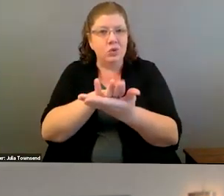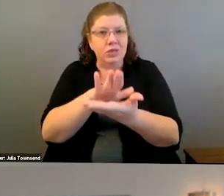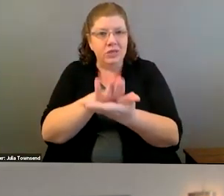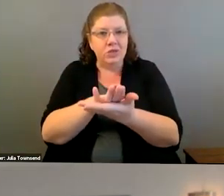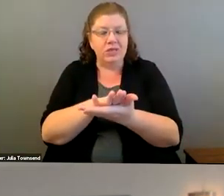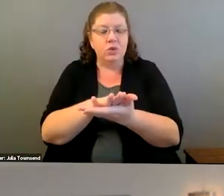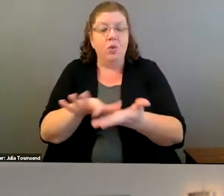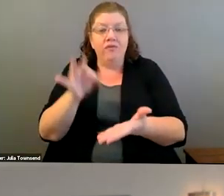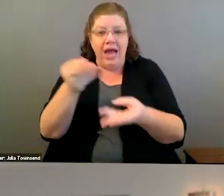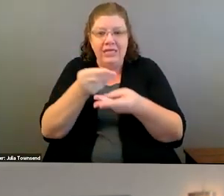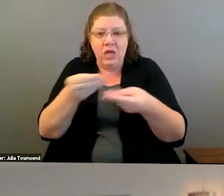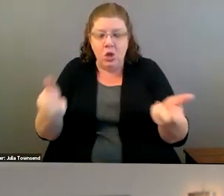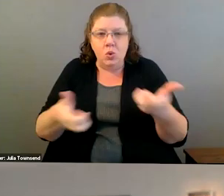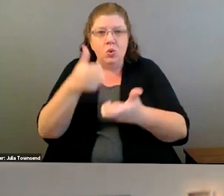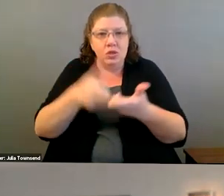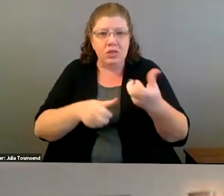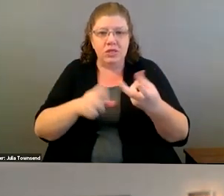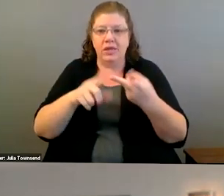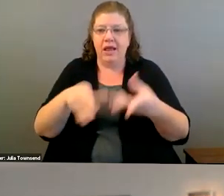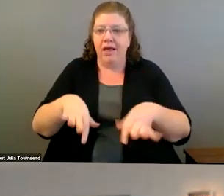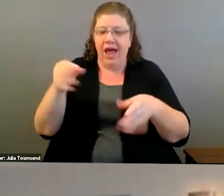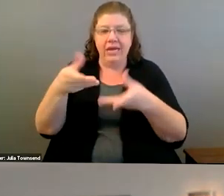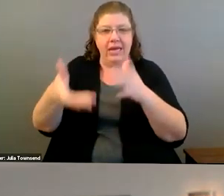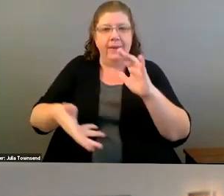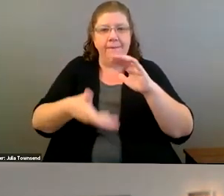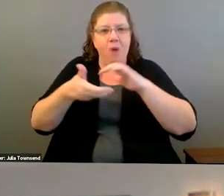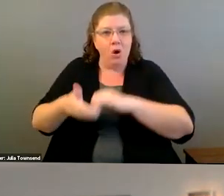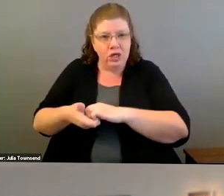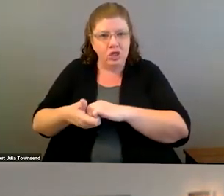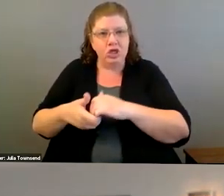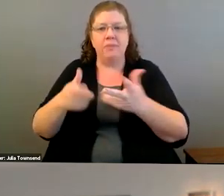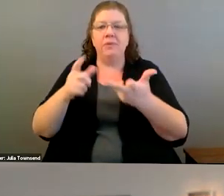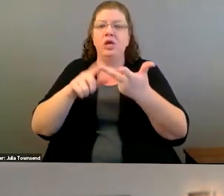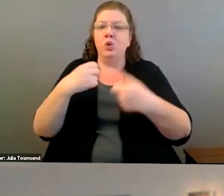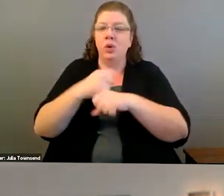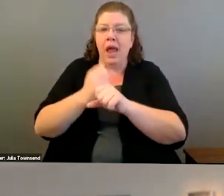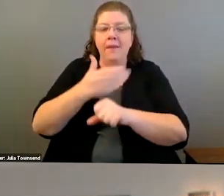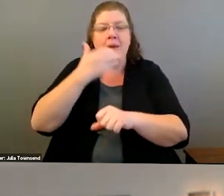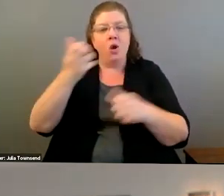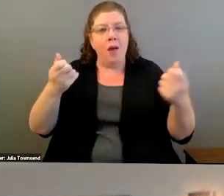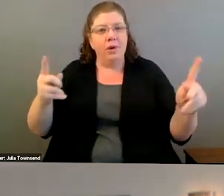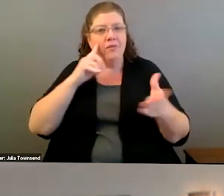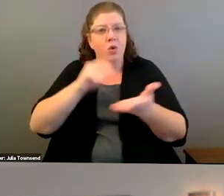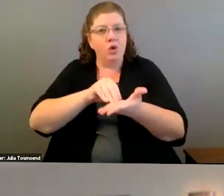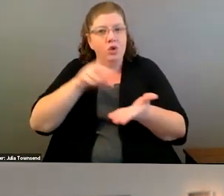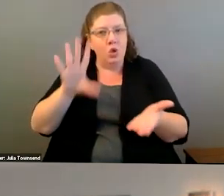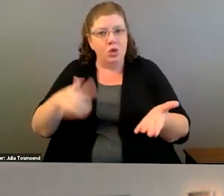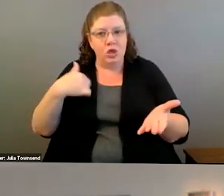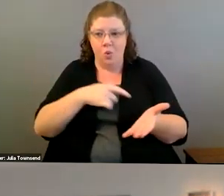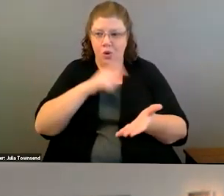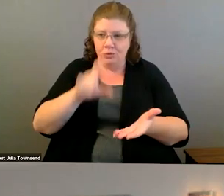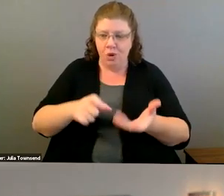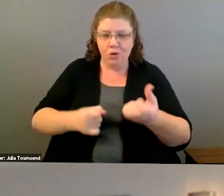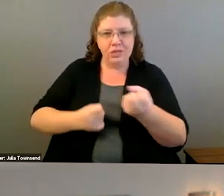encontrar soluciones encontrar alianzas para crear mejores oportunidades para los estudiantes